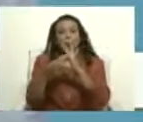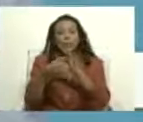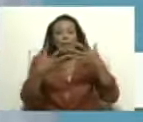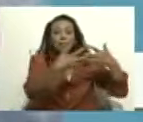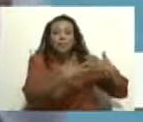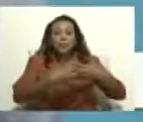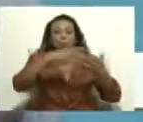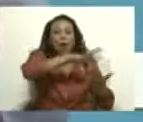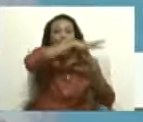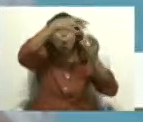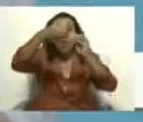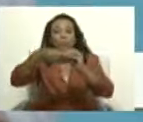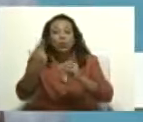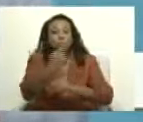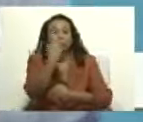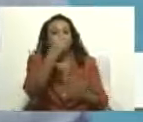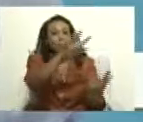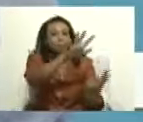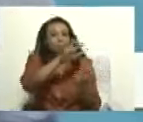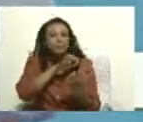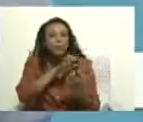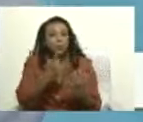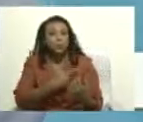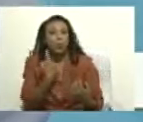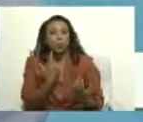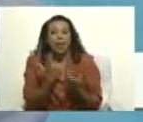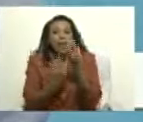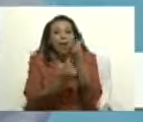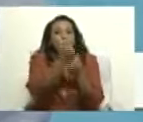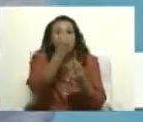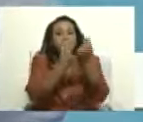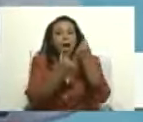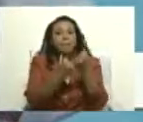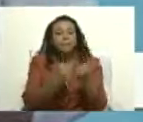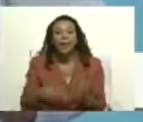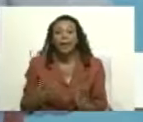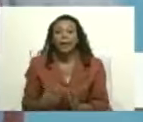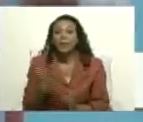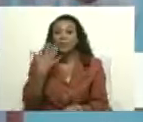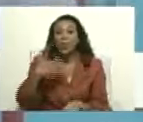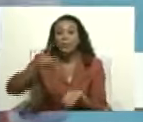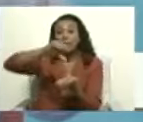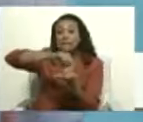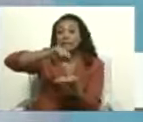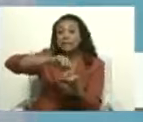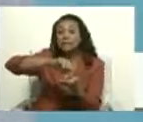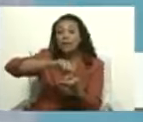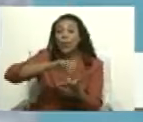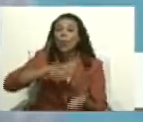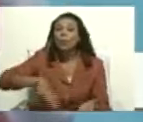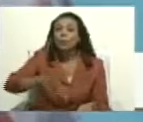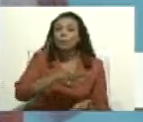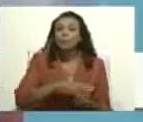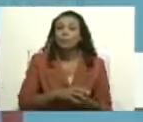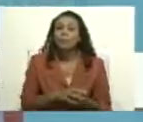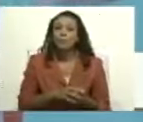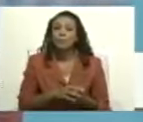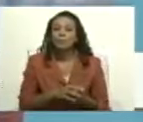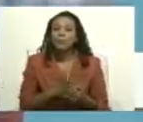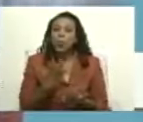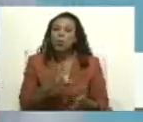Estados Unidos solamente porque el capital israelí es, o solidario con el capital israelí,